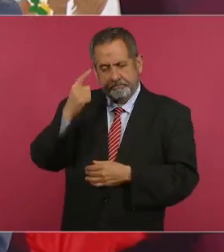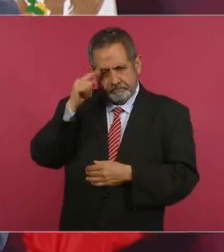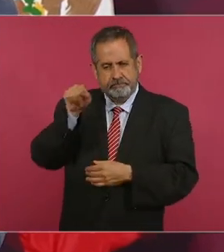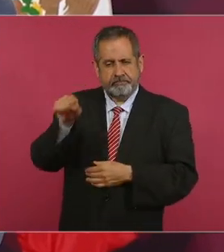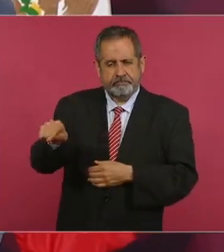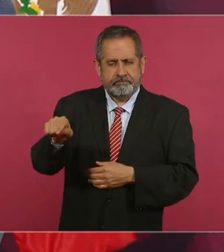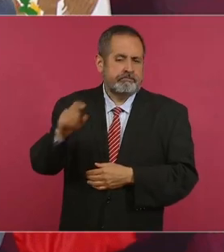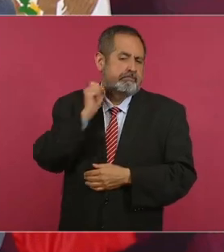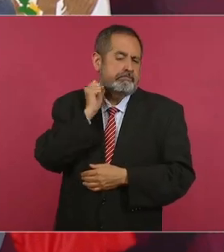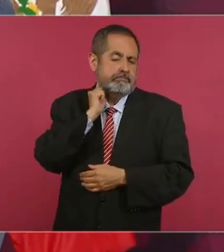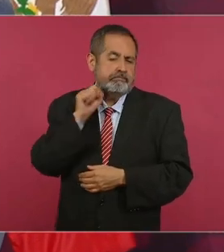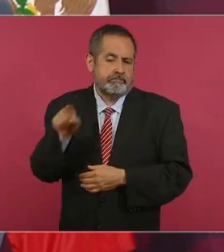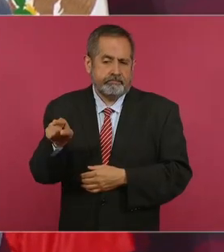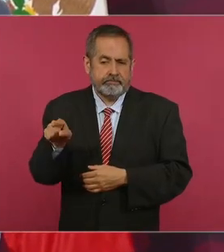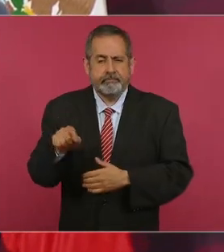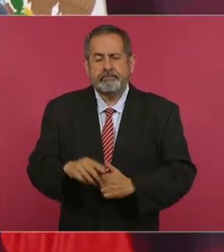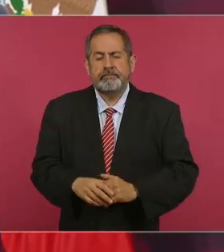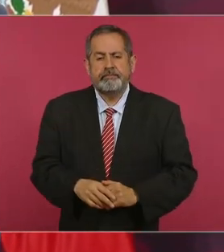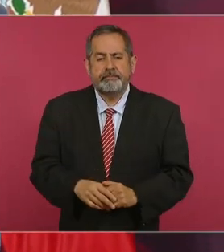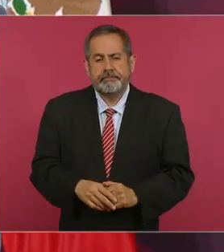renuncia.